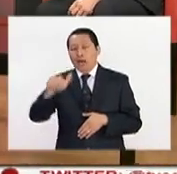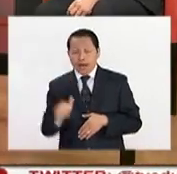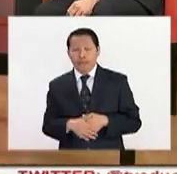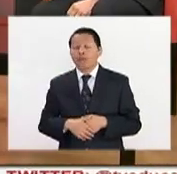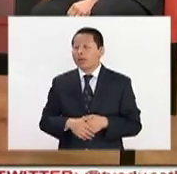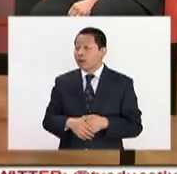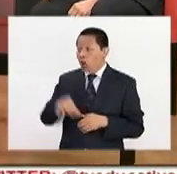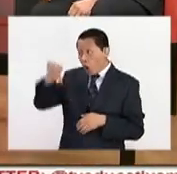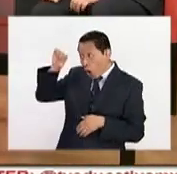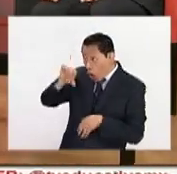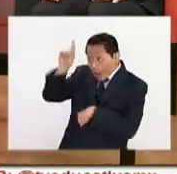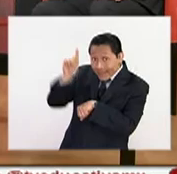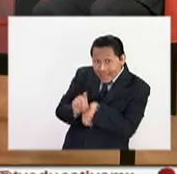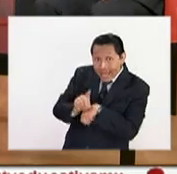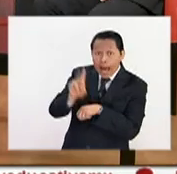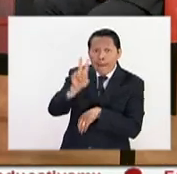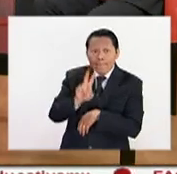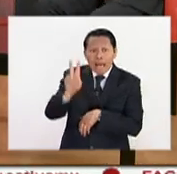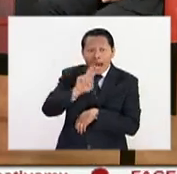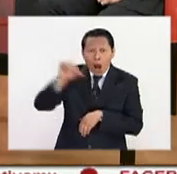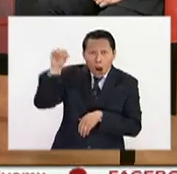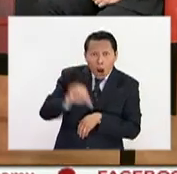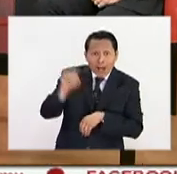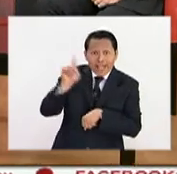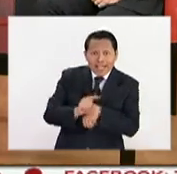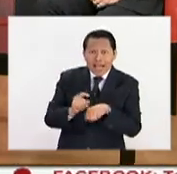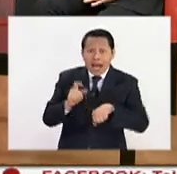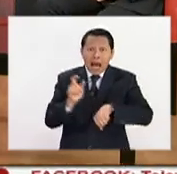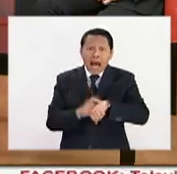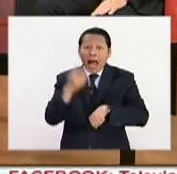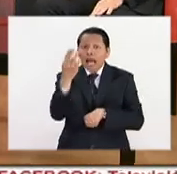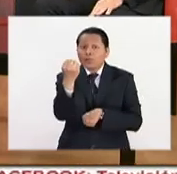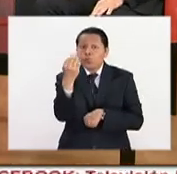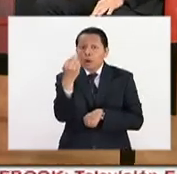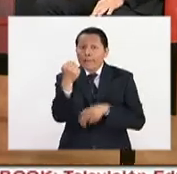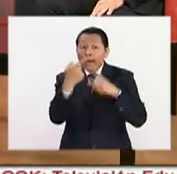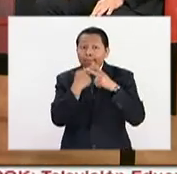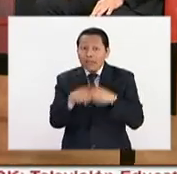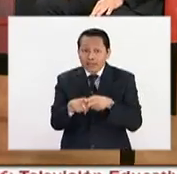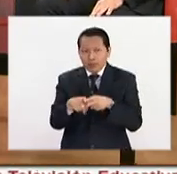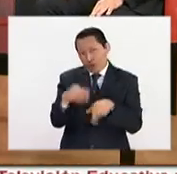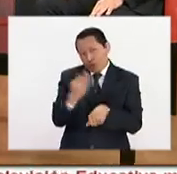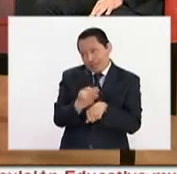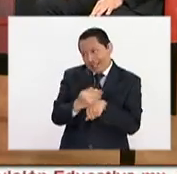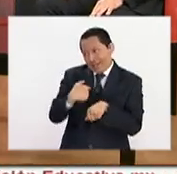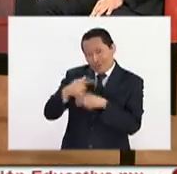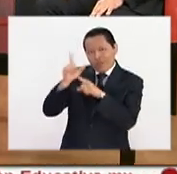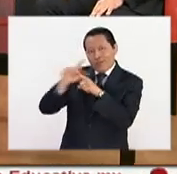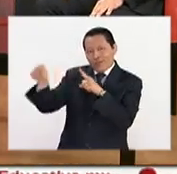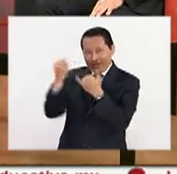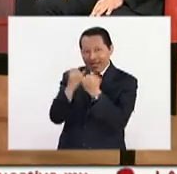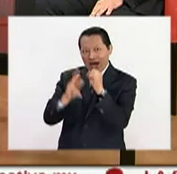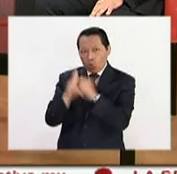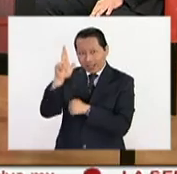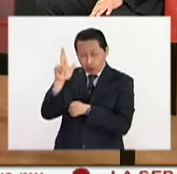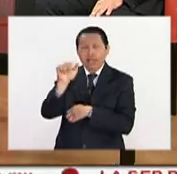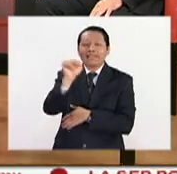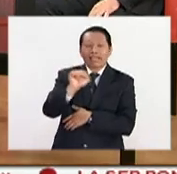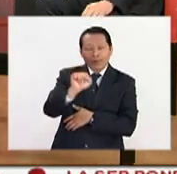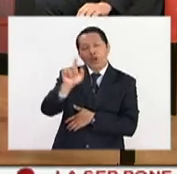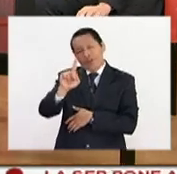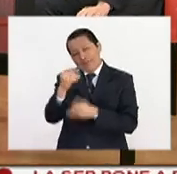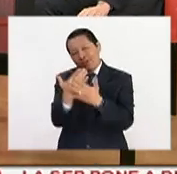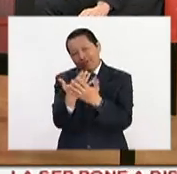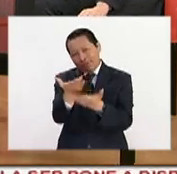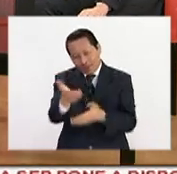hoy empezamos, hoy viernes, okay. Arrancamos a las 9 de la mañana, o sea que me voy a la inauguración de aquí, y sábado y domingo por ahí los